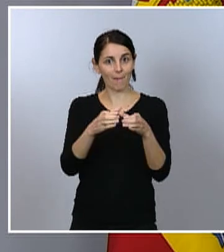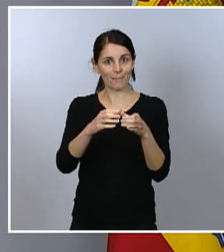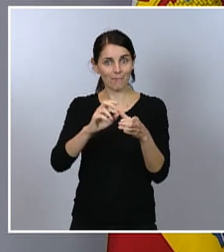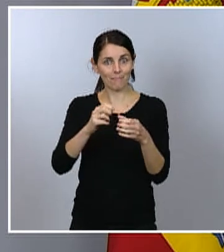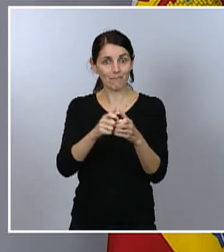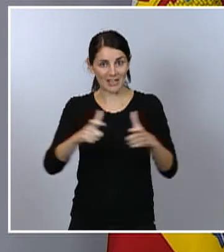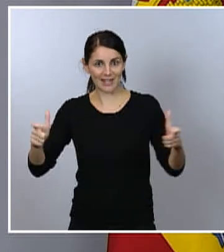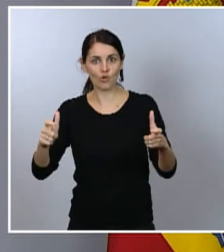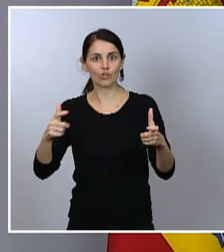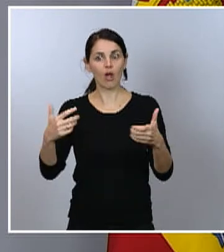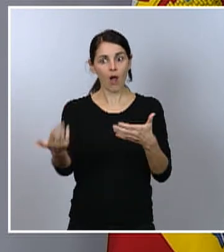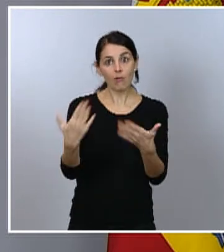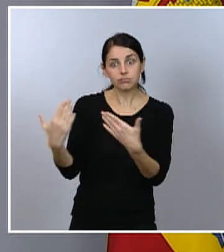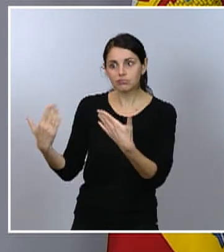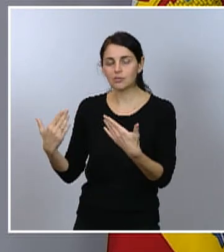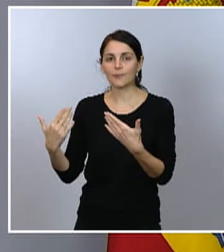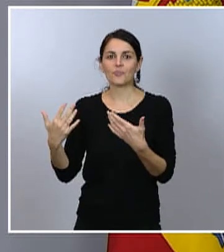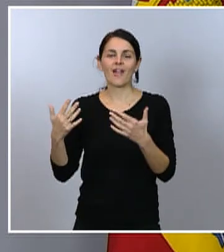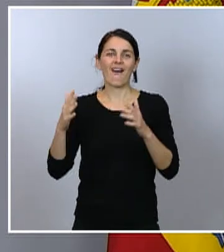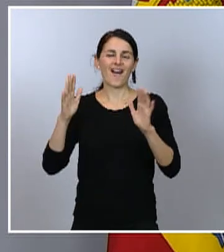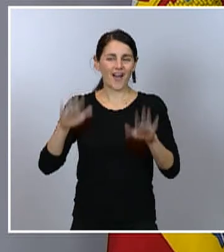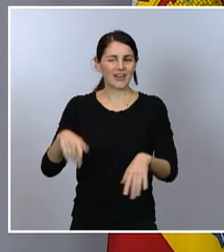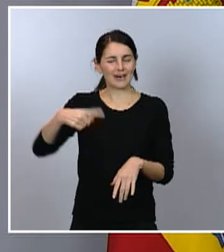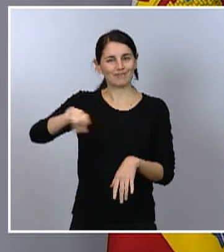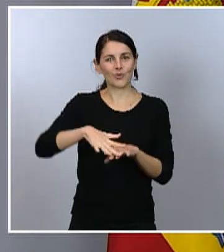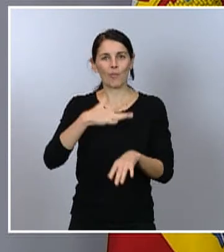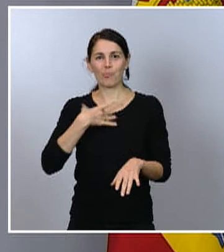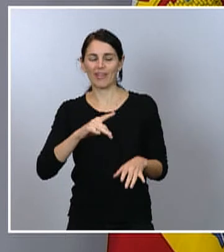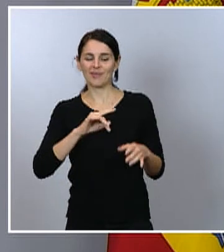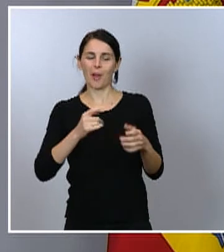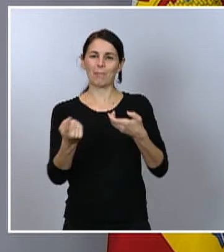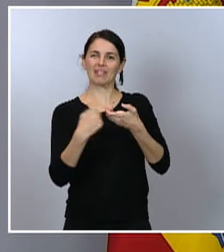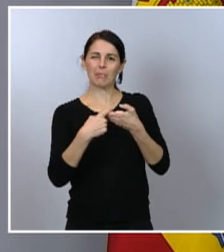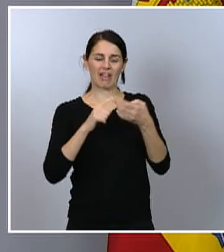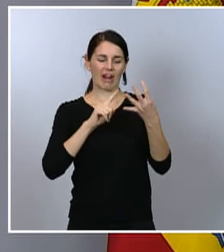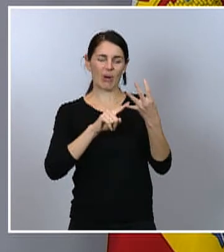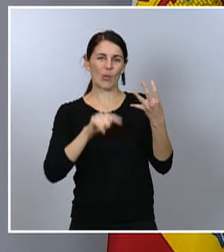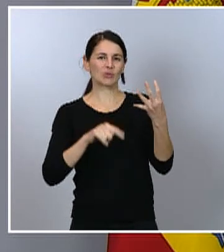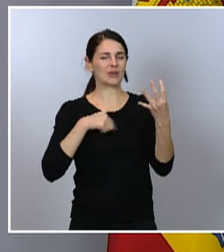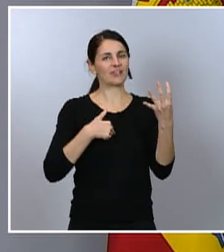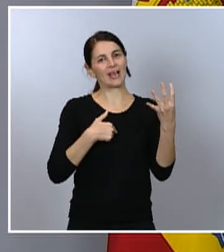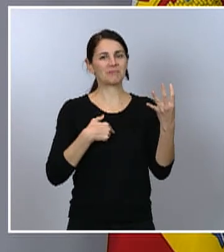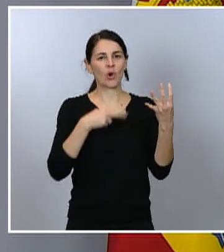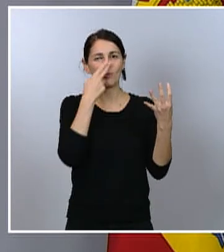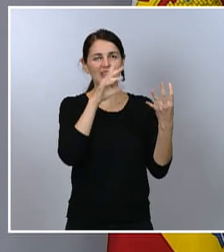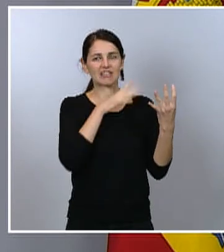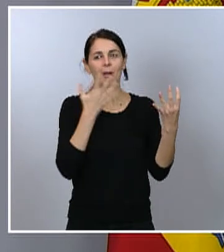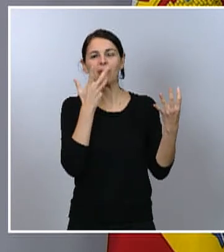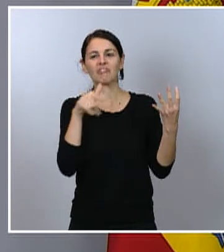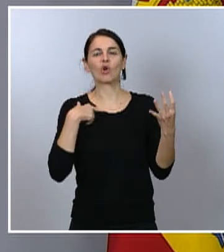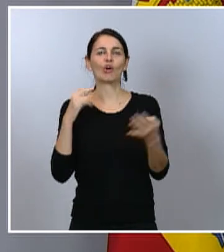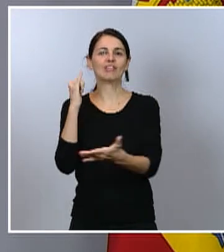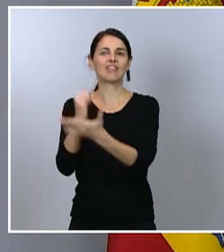o impide o hace menos interesante, vamos a decir, la participación. Termino hablando de las fortalezas.